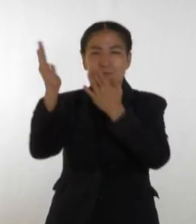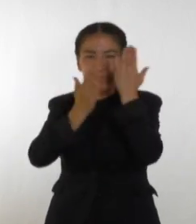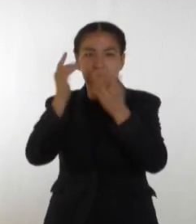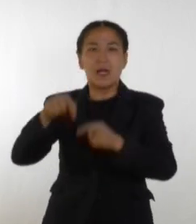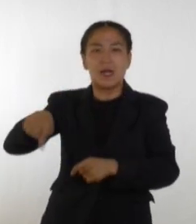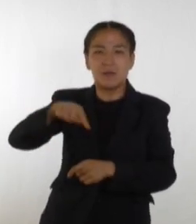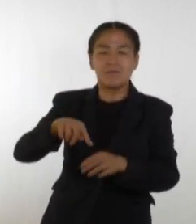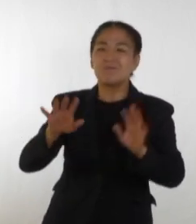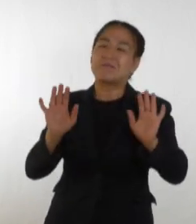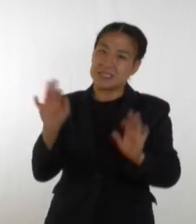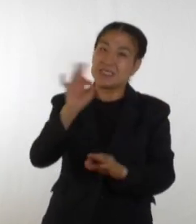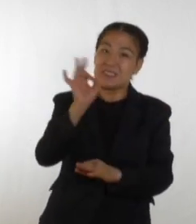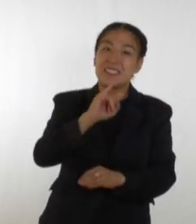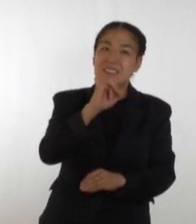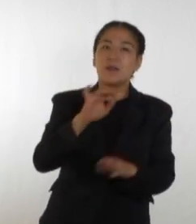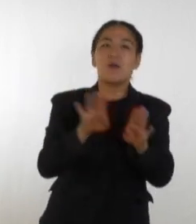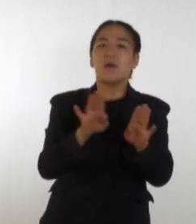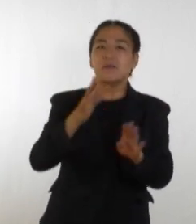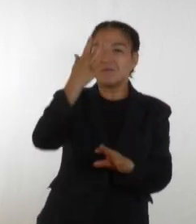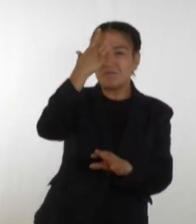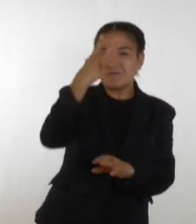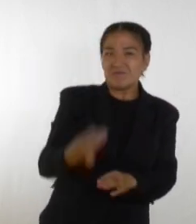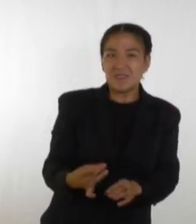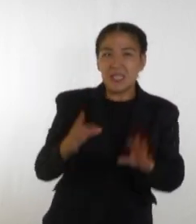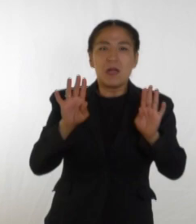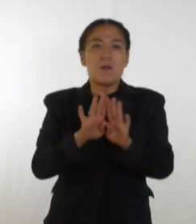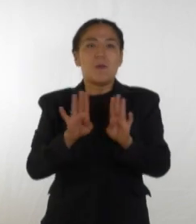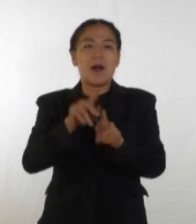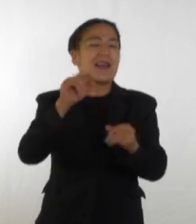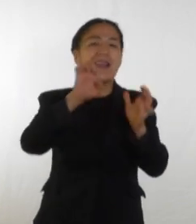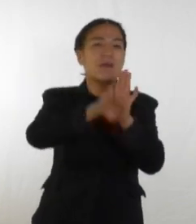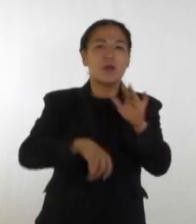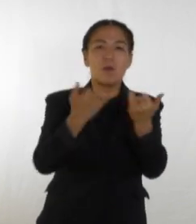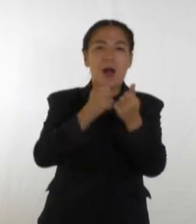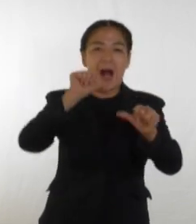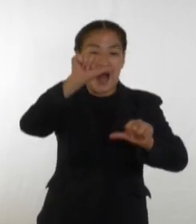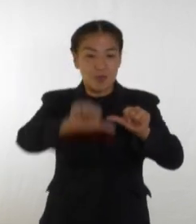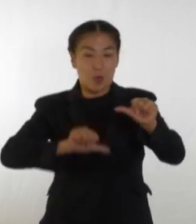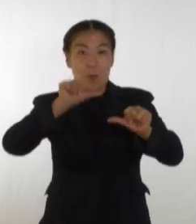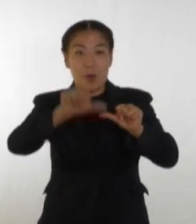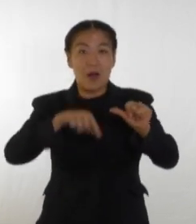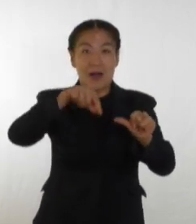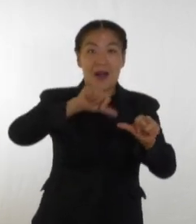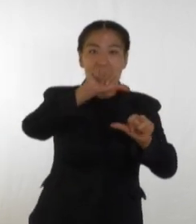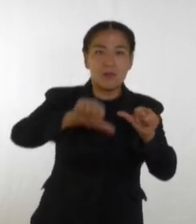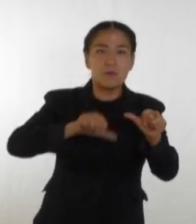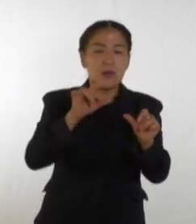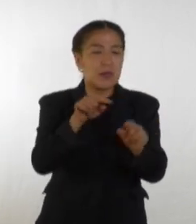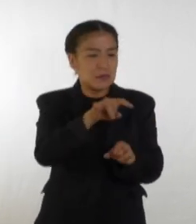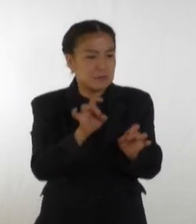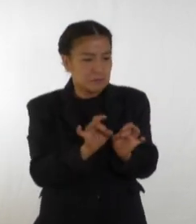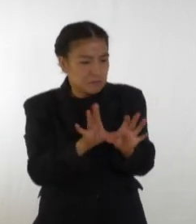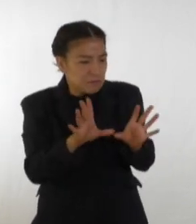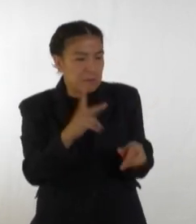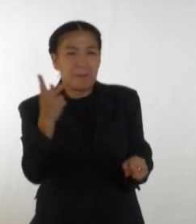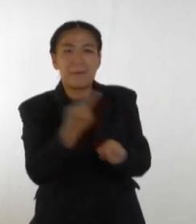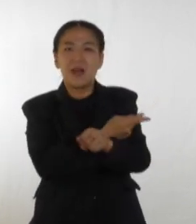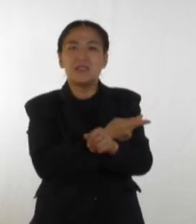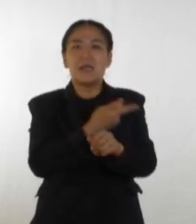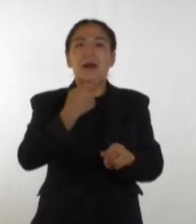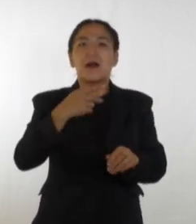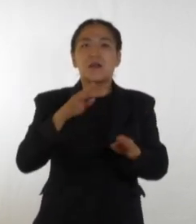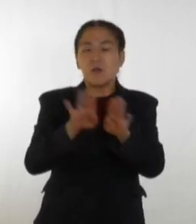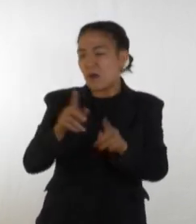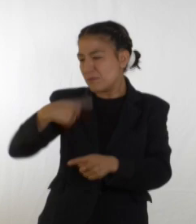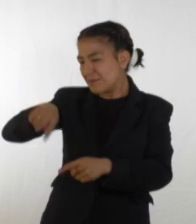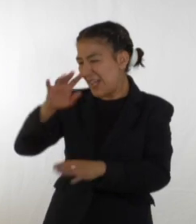físicos que sí hay azar. Que sí hay momentos en el átomo donde las cosas ocurren de alguna